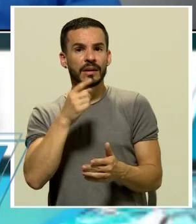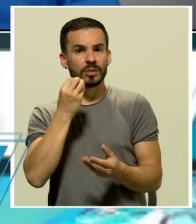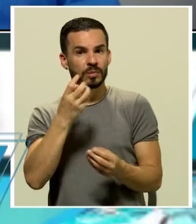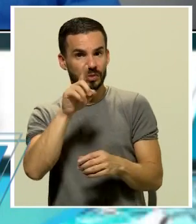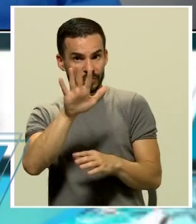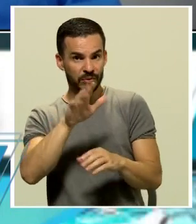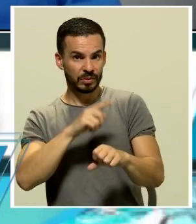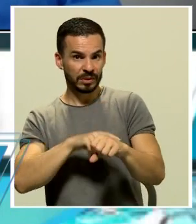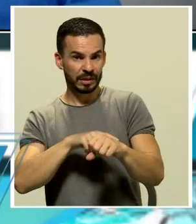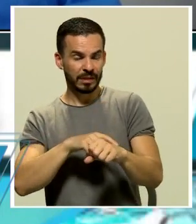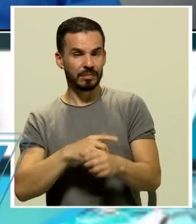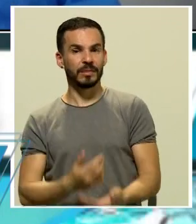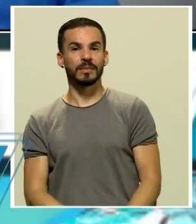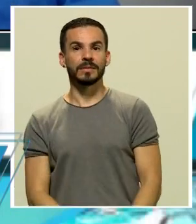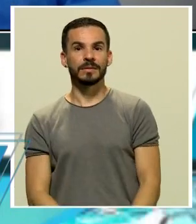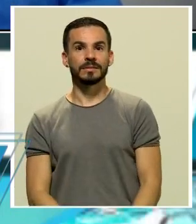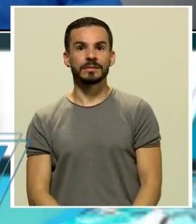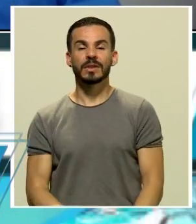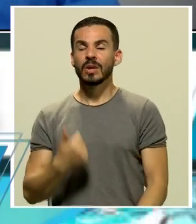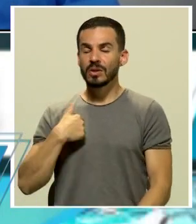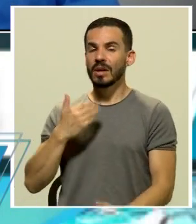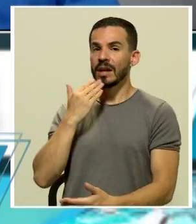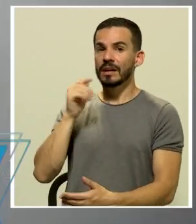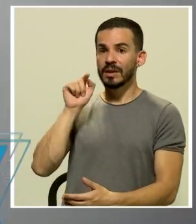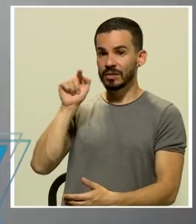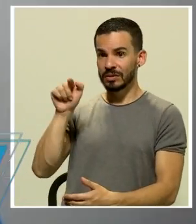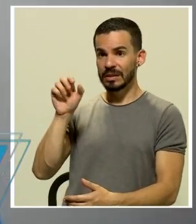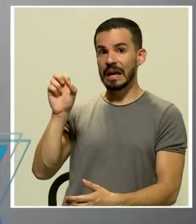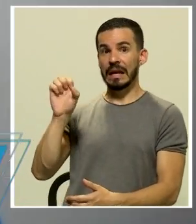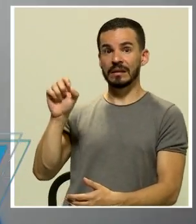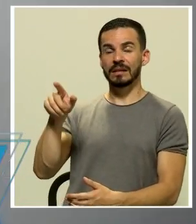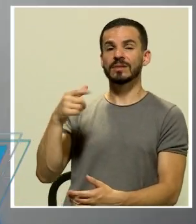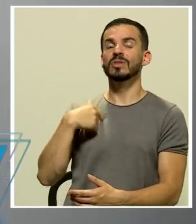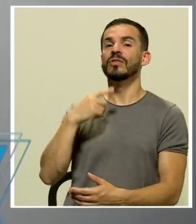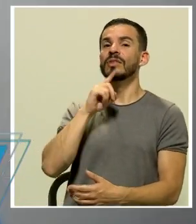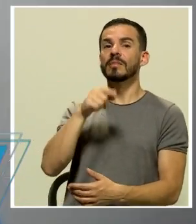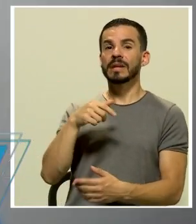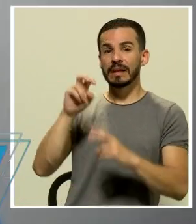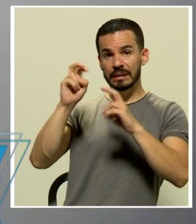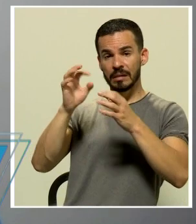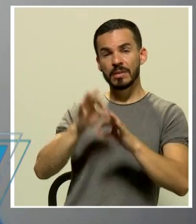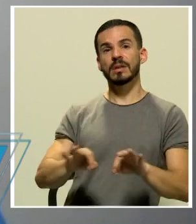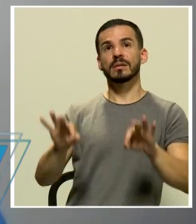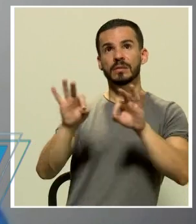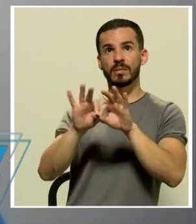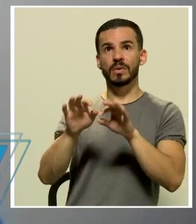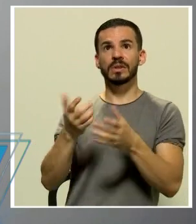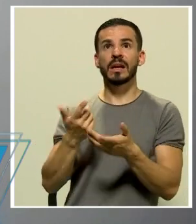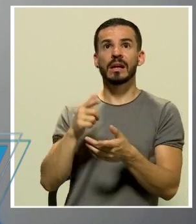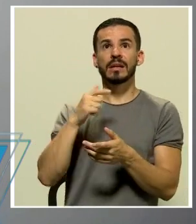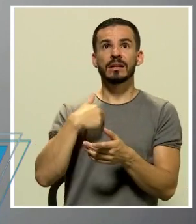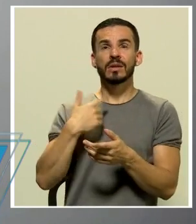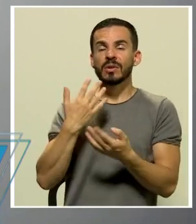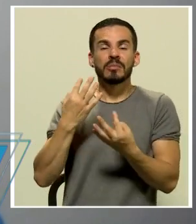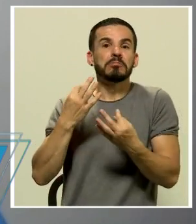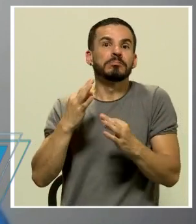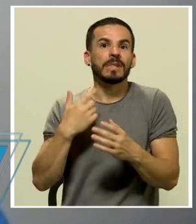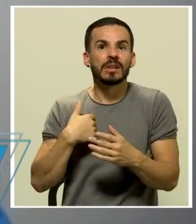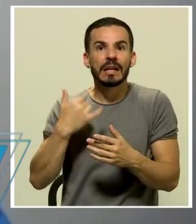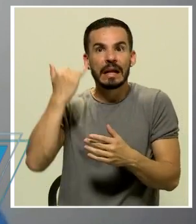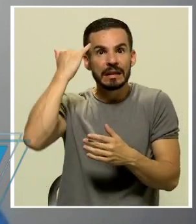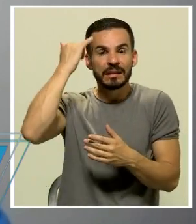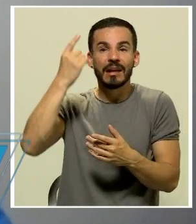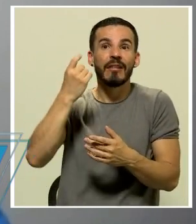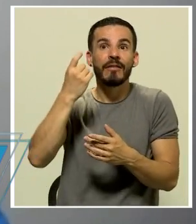su tiempo, don Roberto. Yo le agradezco a usted, Ernesto. Yo realmente creo que el tema es importante y no pretendo nunca tener las ideas